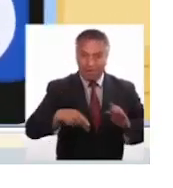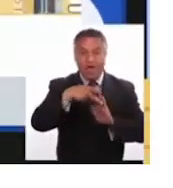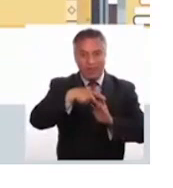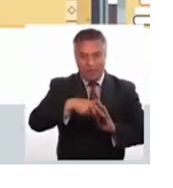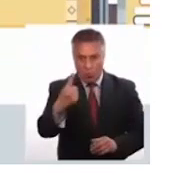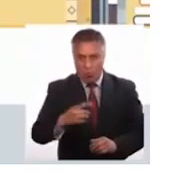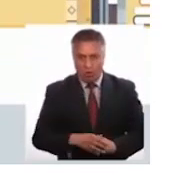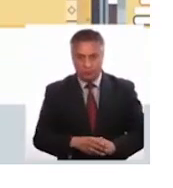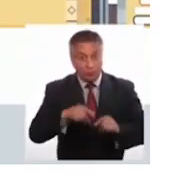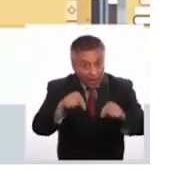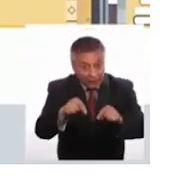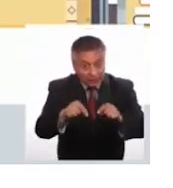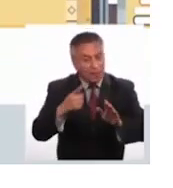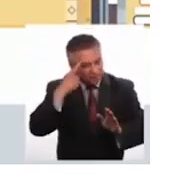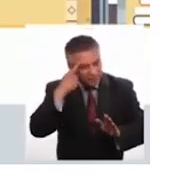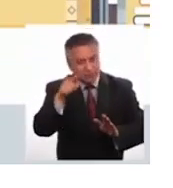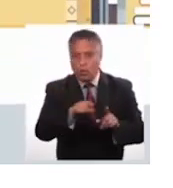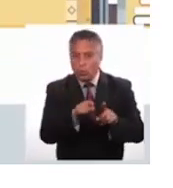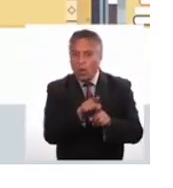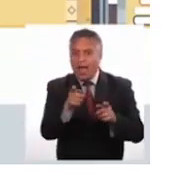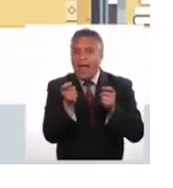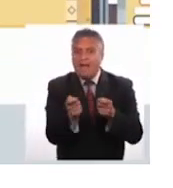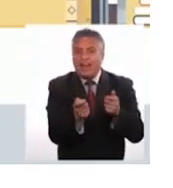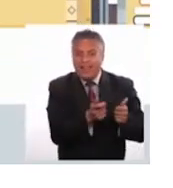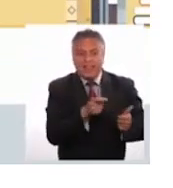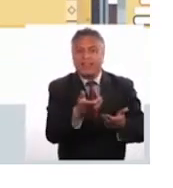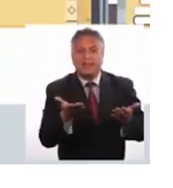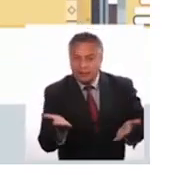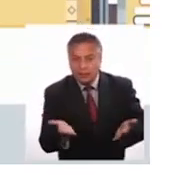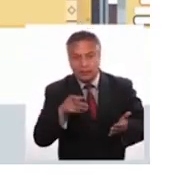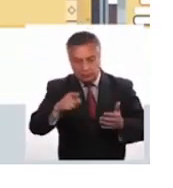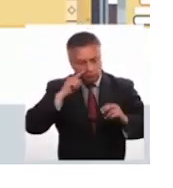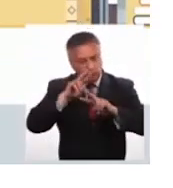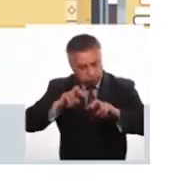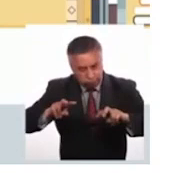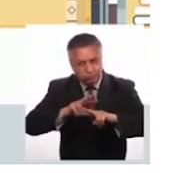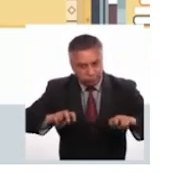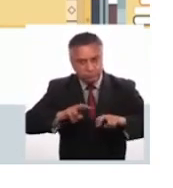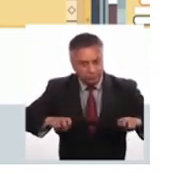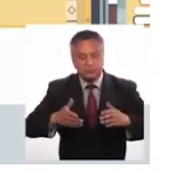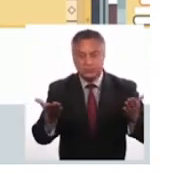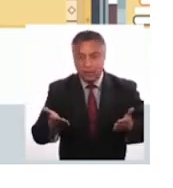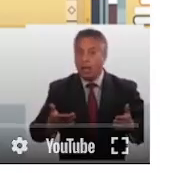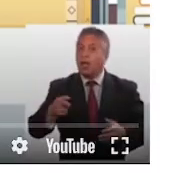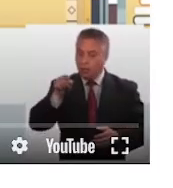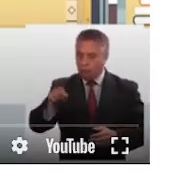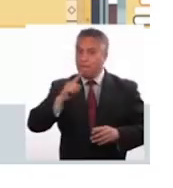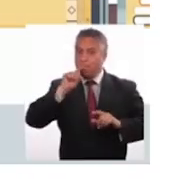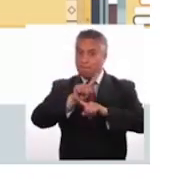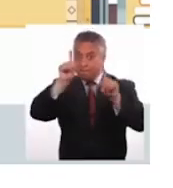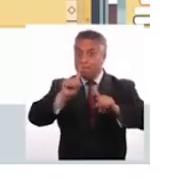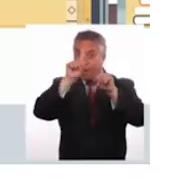1. Se considera para esta cápsula el objetivo de habilidad A, investigar sobre la realidad considerando formulación